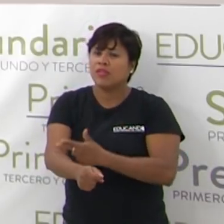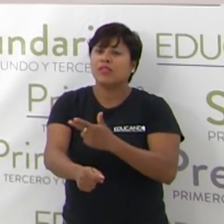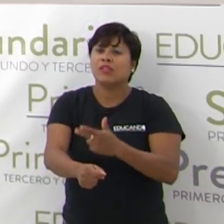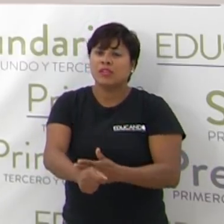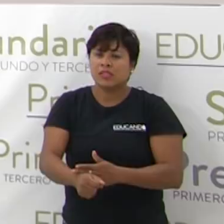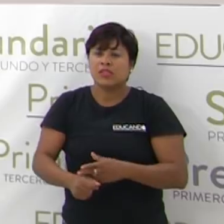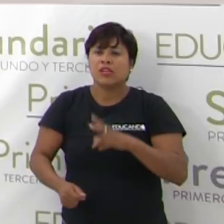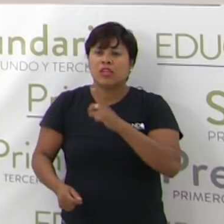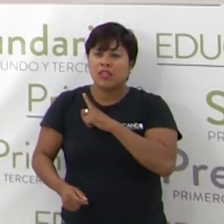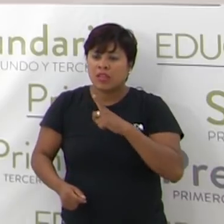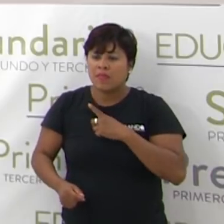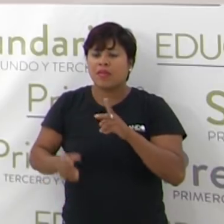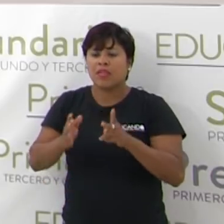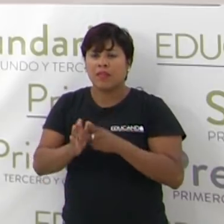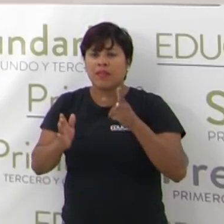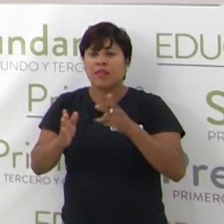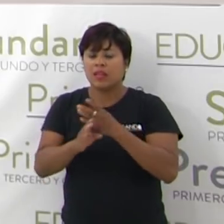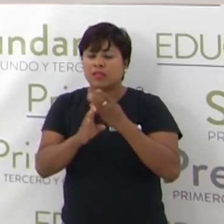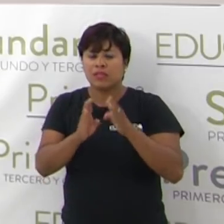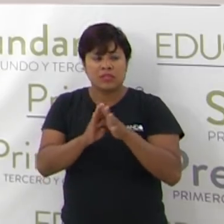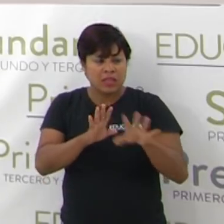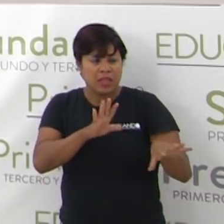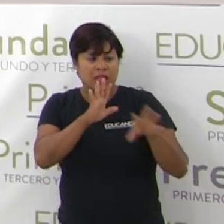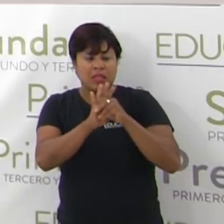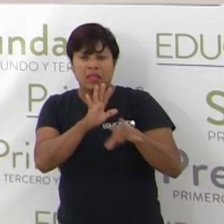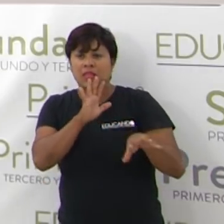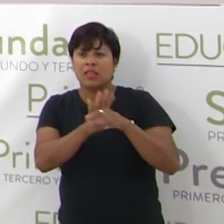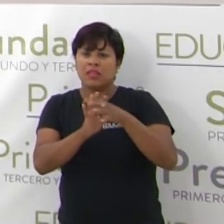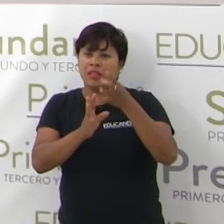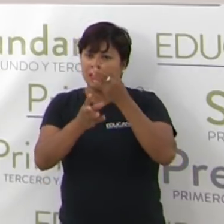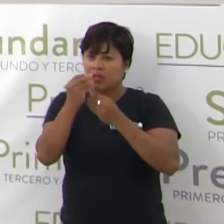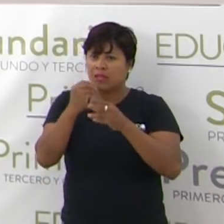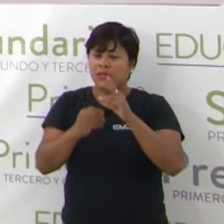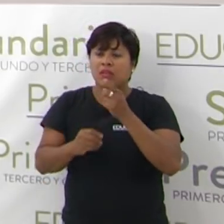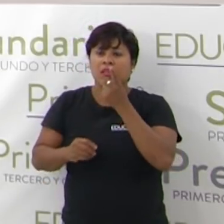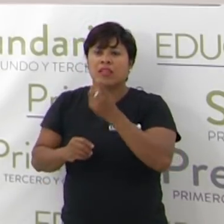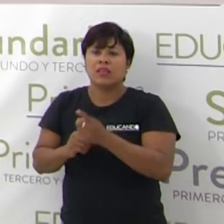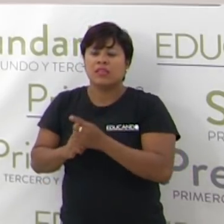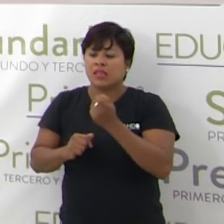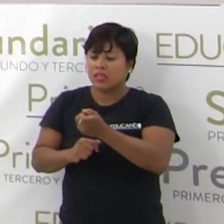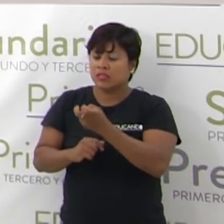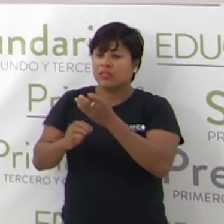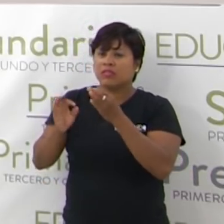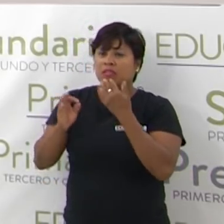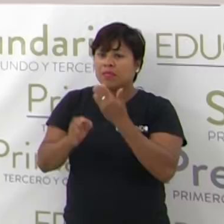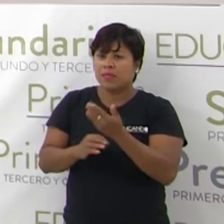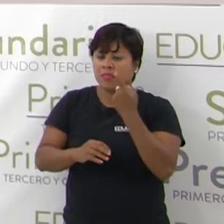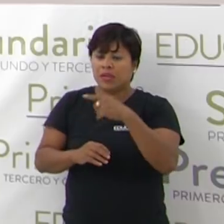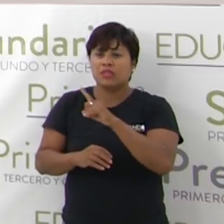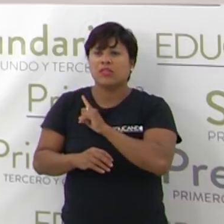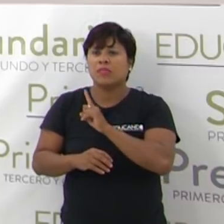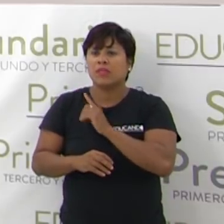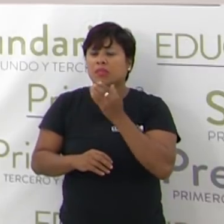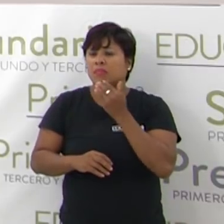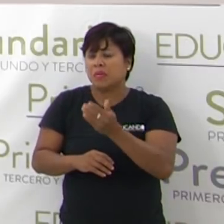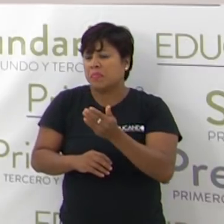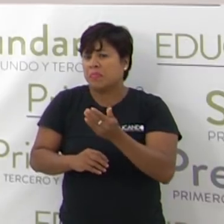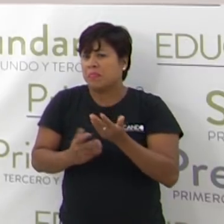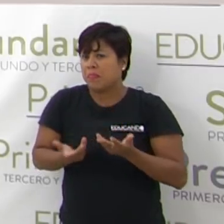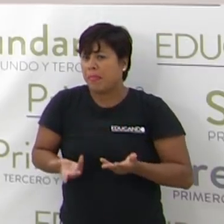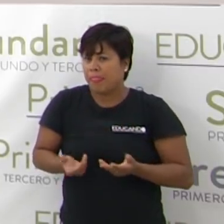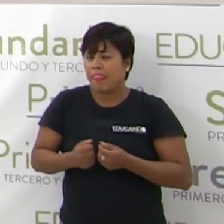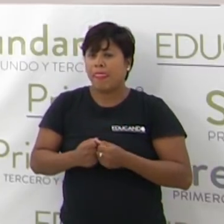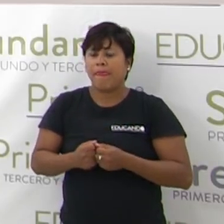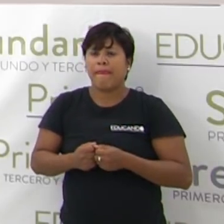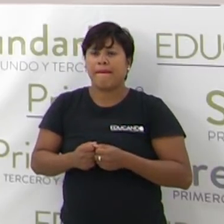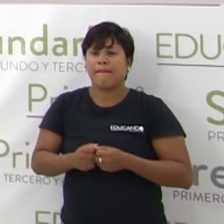no hay que repetir las cosas solo porque alguien más lo dice, que no hay que decir que esto está bien solo para quedar, pues, bien